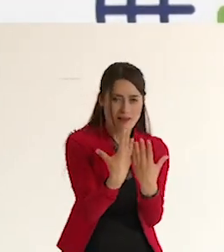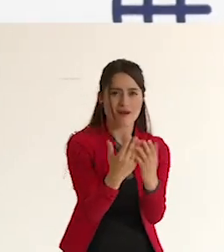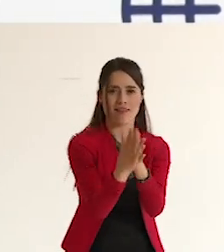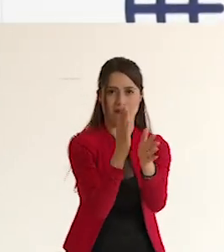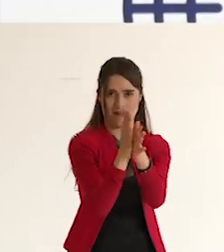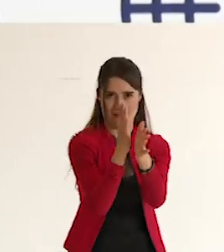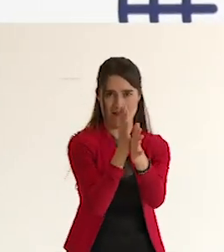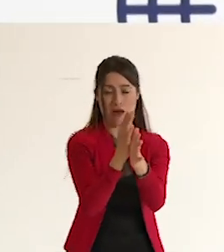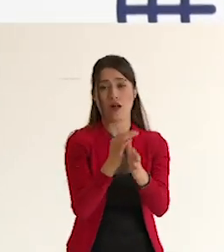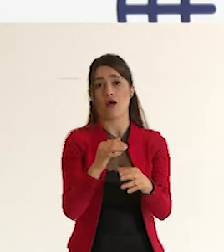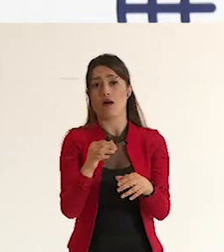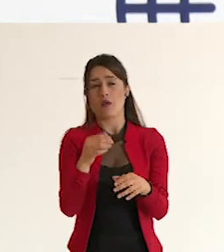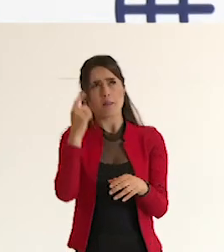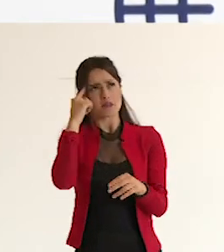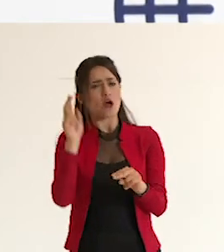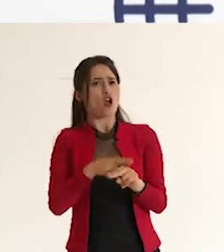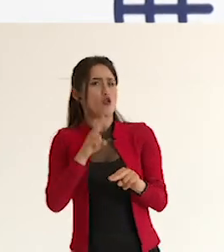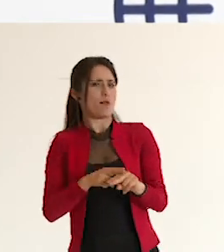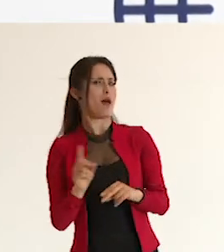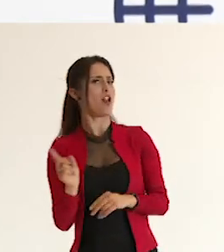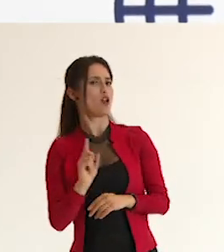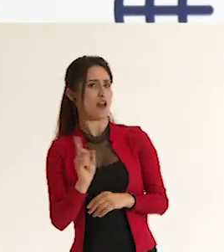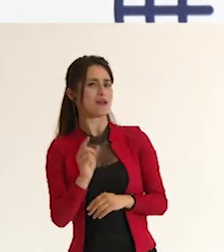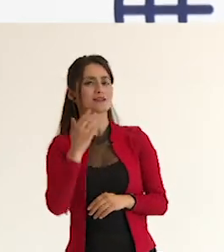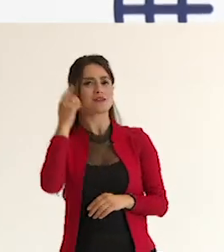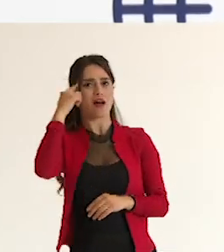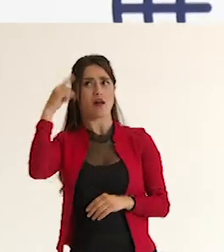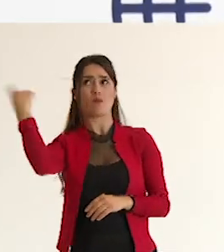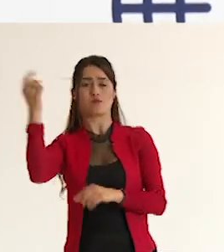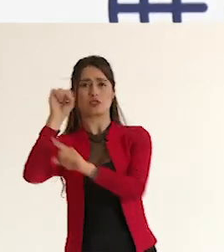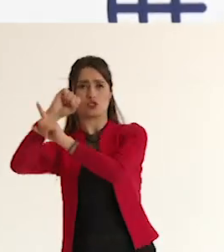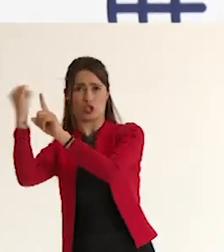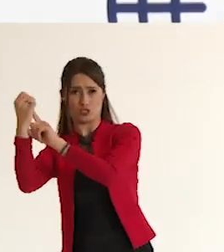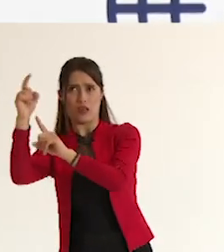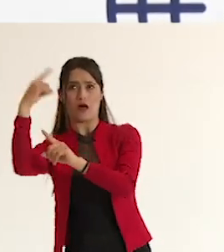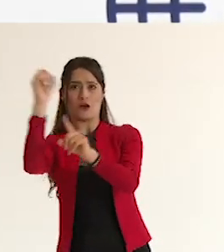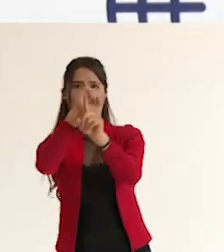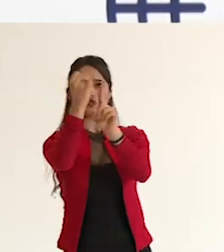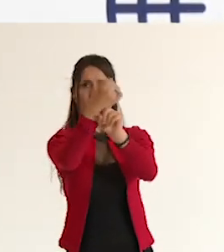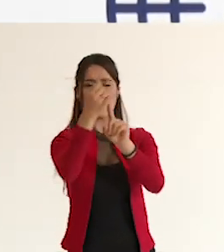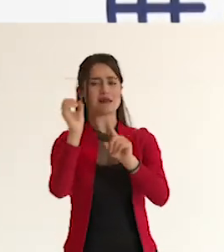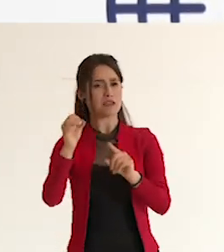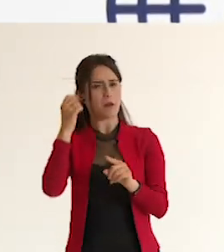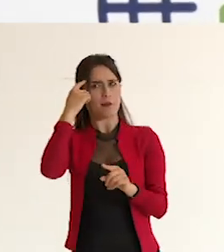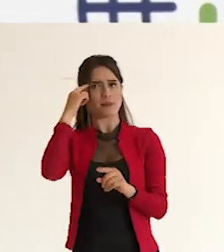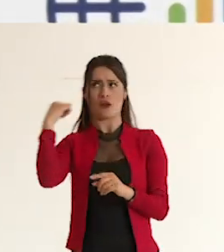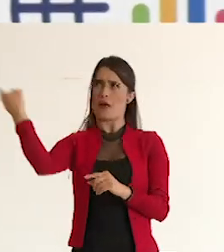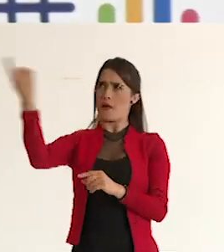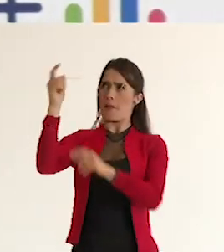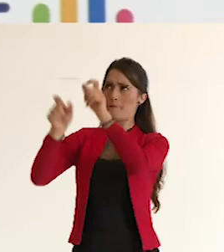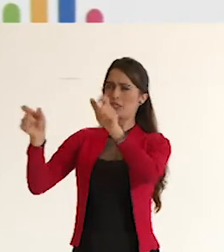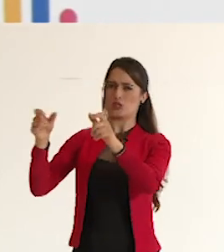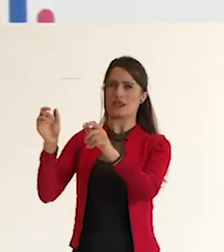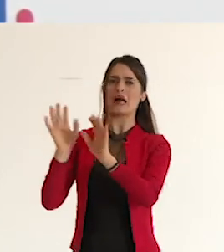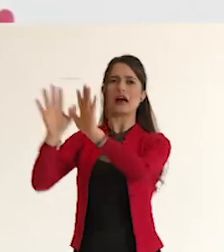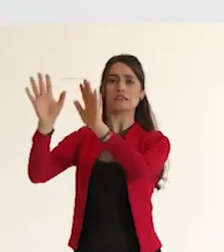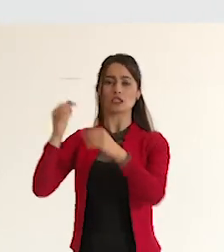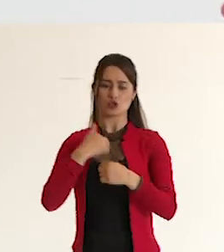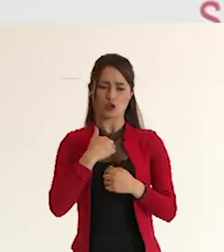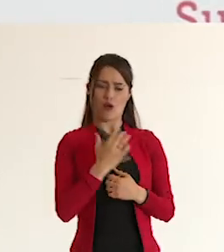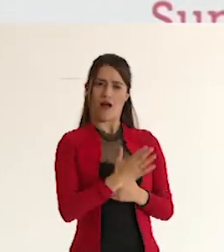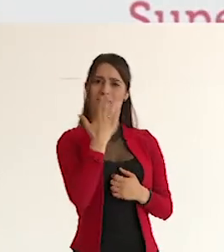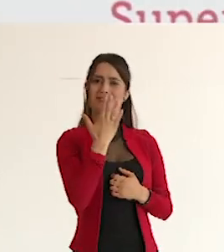pero no es natural digamos que distintas sociedades tienen más o menos distancia entre esas dos cosas y en la medida en que uno fortalezca por ejemplo la